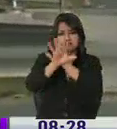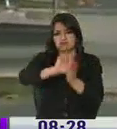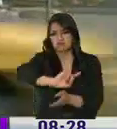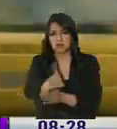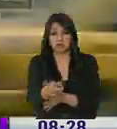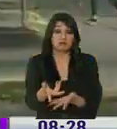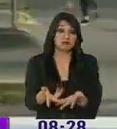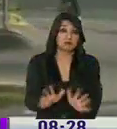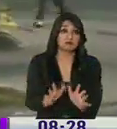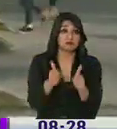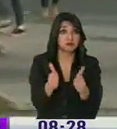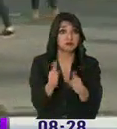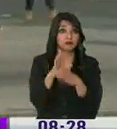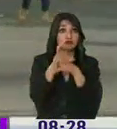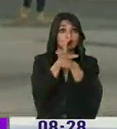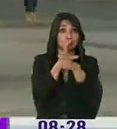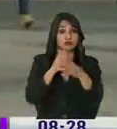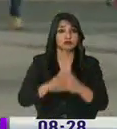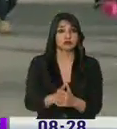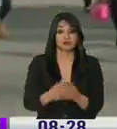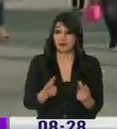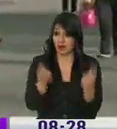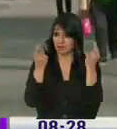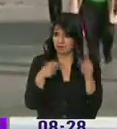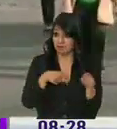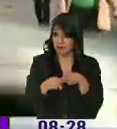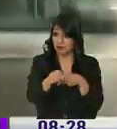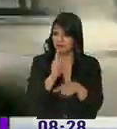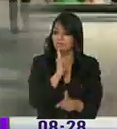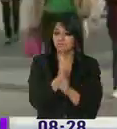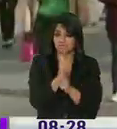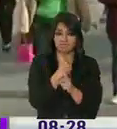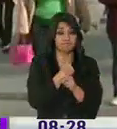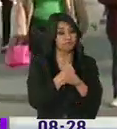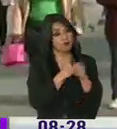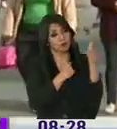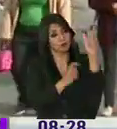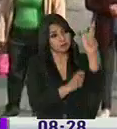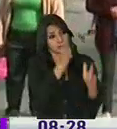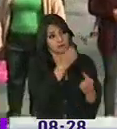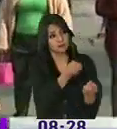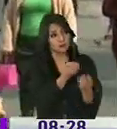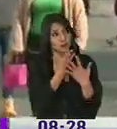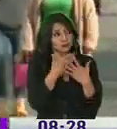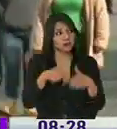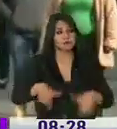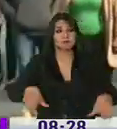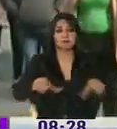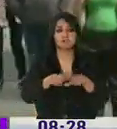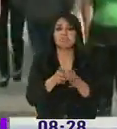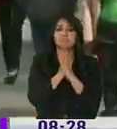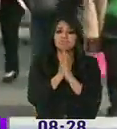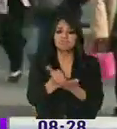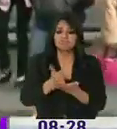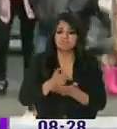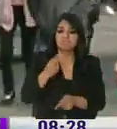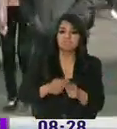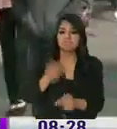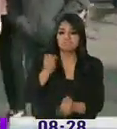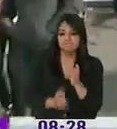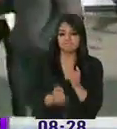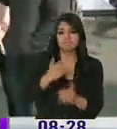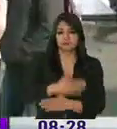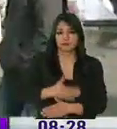de carreras por parte de los buses. Hay mucho exceso de velocidad. Voy a conversar con más vecinas de aquí, de este sector. Ayúdeme, por favor, con su nombre y apellido.